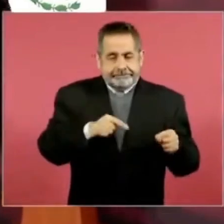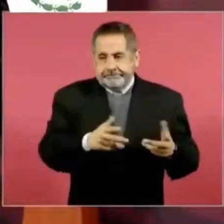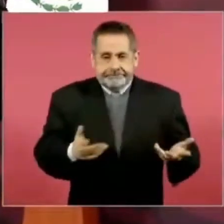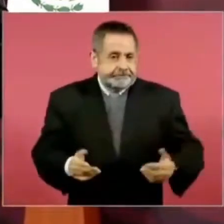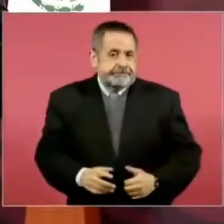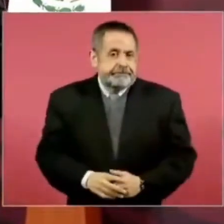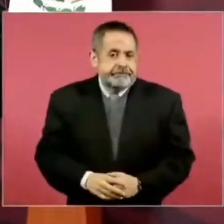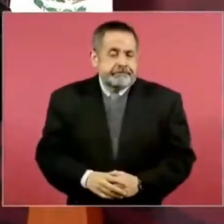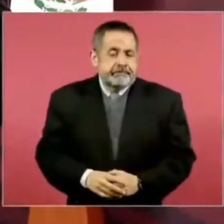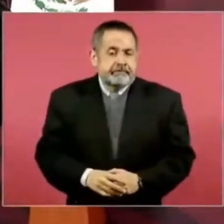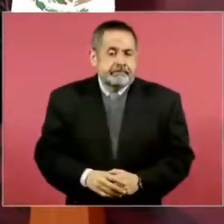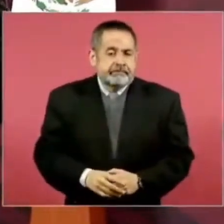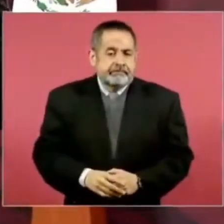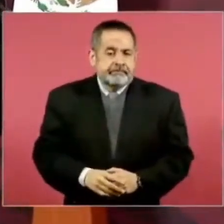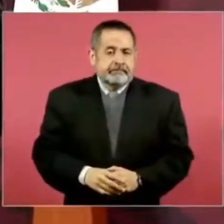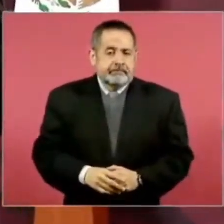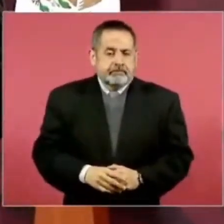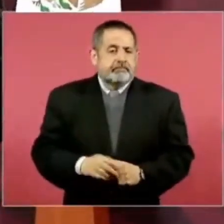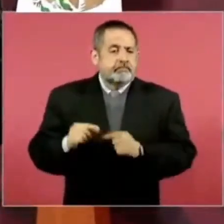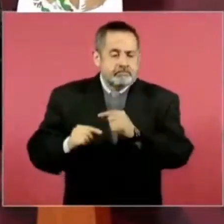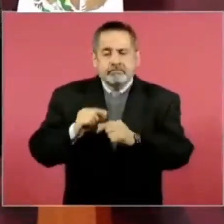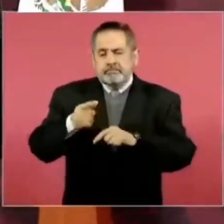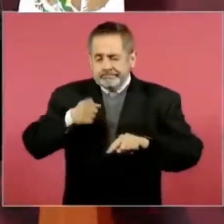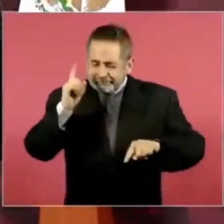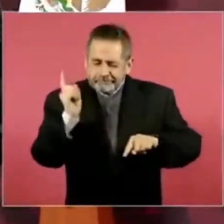Entonces, va a llevar su tiempo.